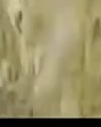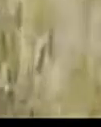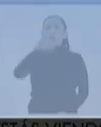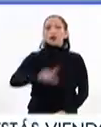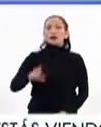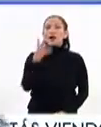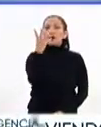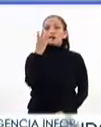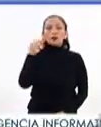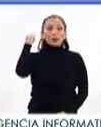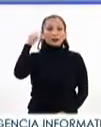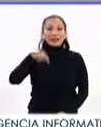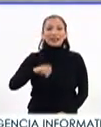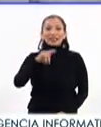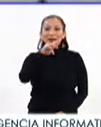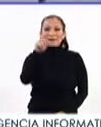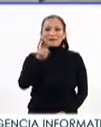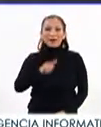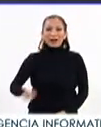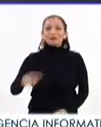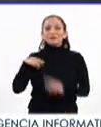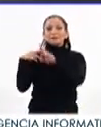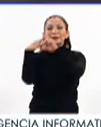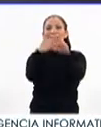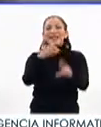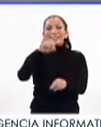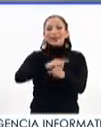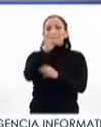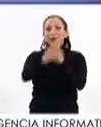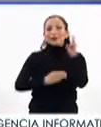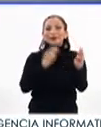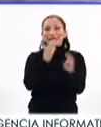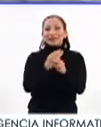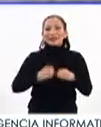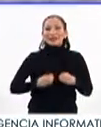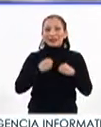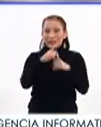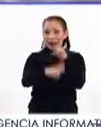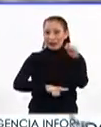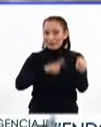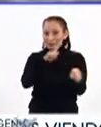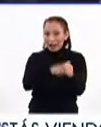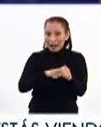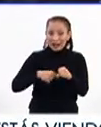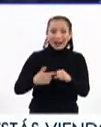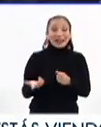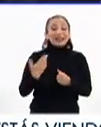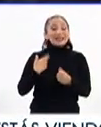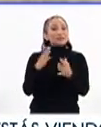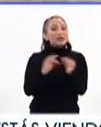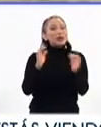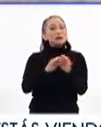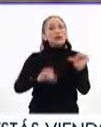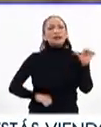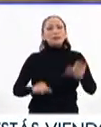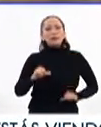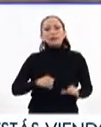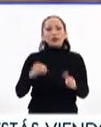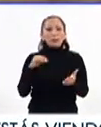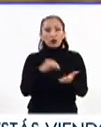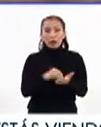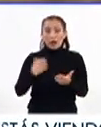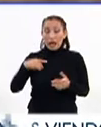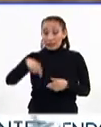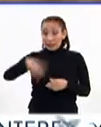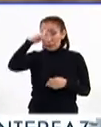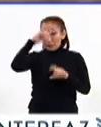Hoy, lunes 4 de marzo, en Interfaz, conmemoramos el Día Mundial de la Vida Silvestre y te contamos las acciones que implementa